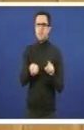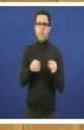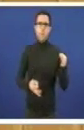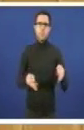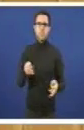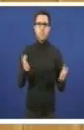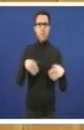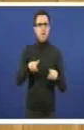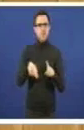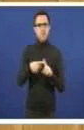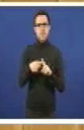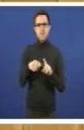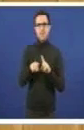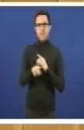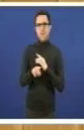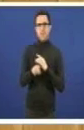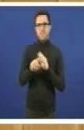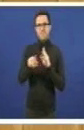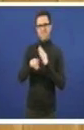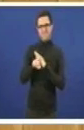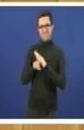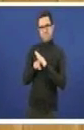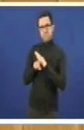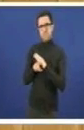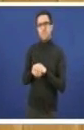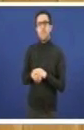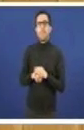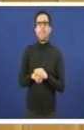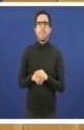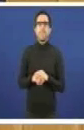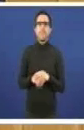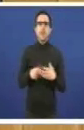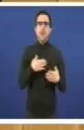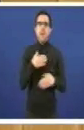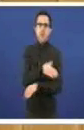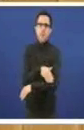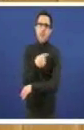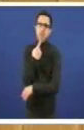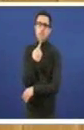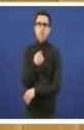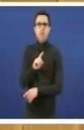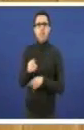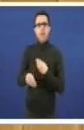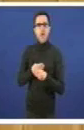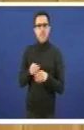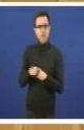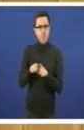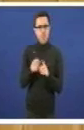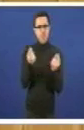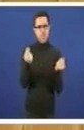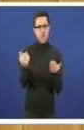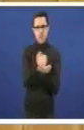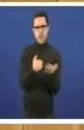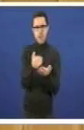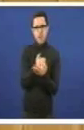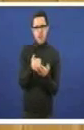e regresivo e o goberno non di que fai con este dinheiro que vai a recaudar a maiores